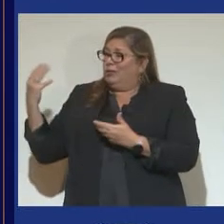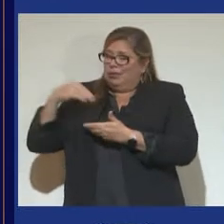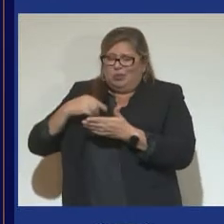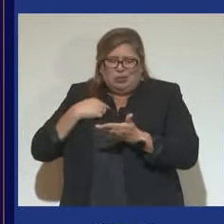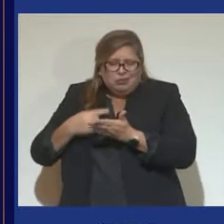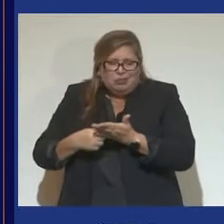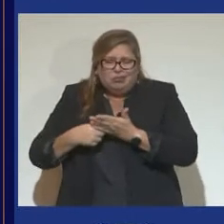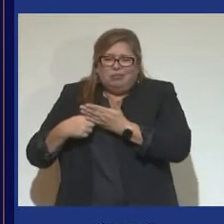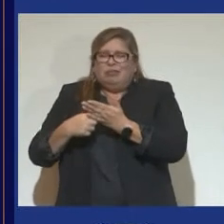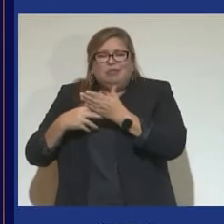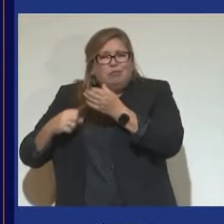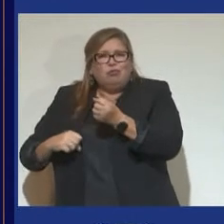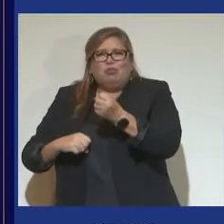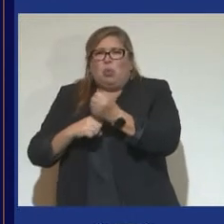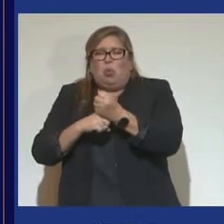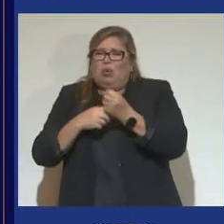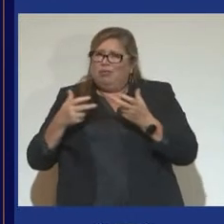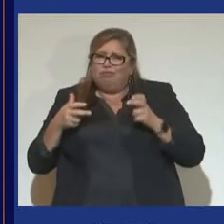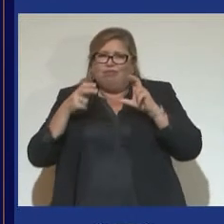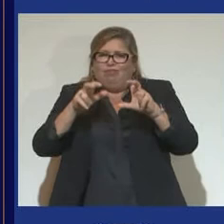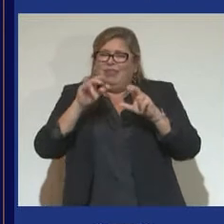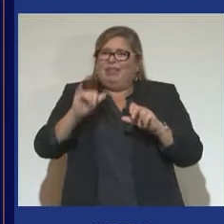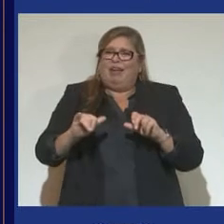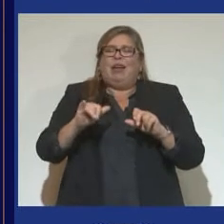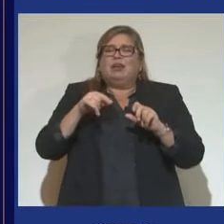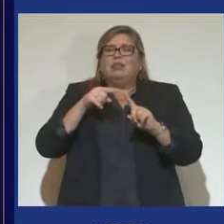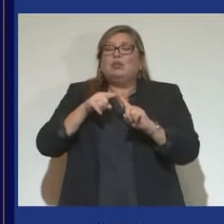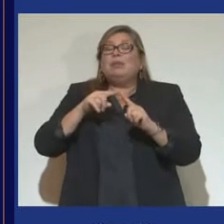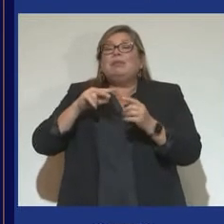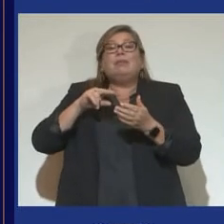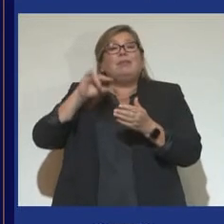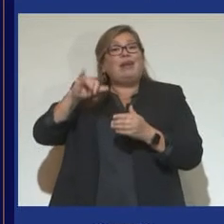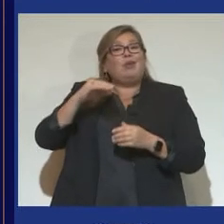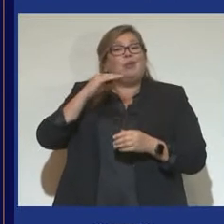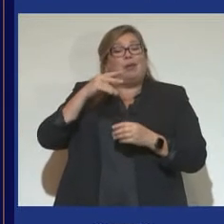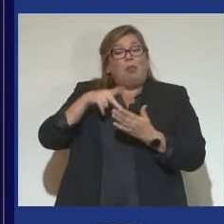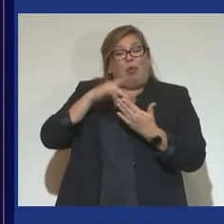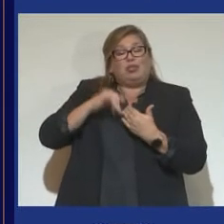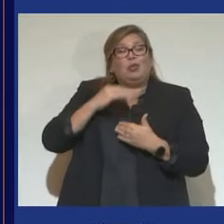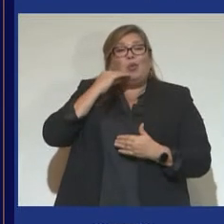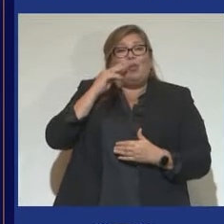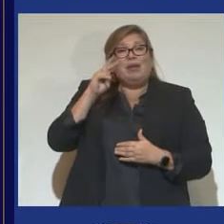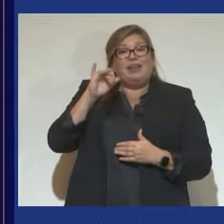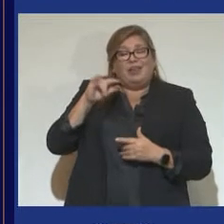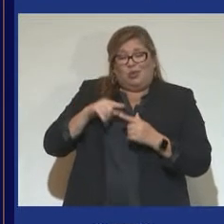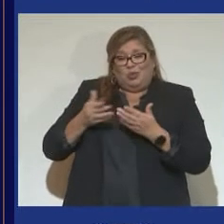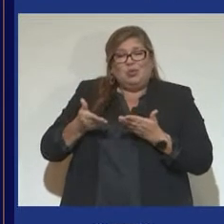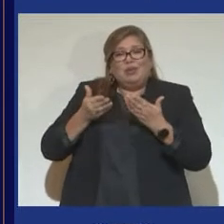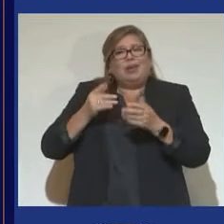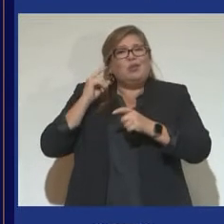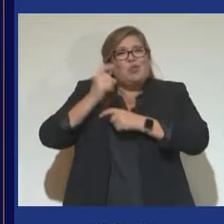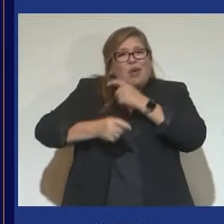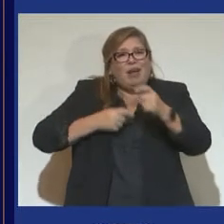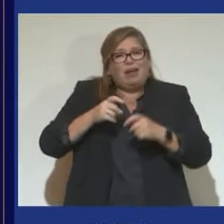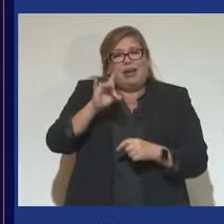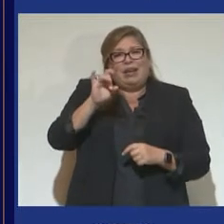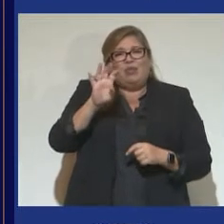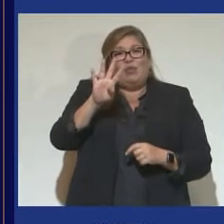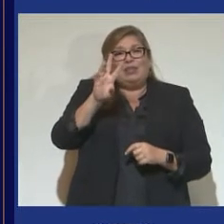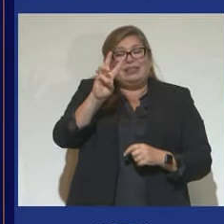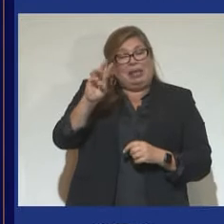apoyo fue increíble con la legislatura increíble el apoyo y han ido más allá proporcionando estos premios de